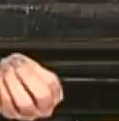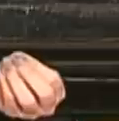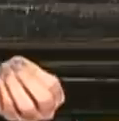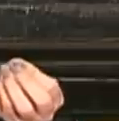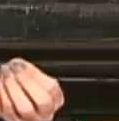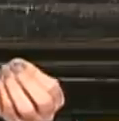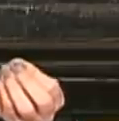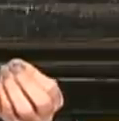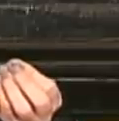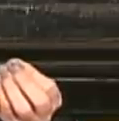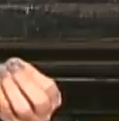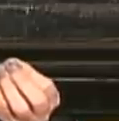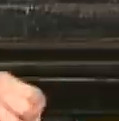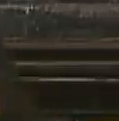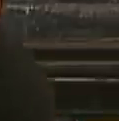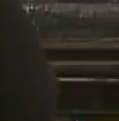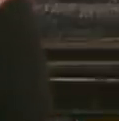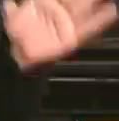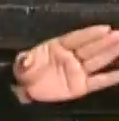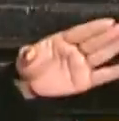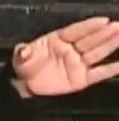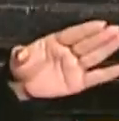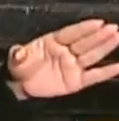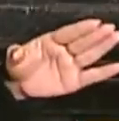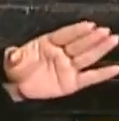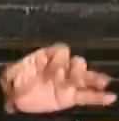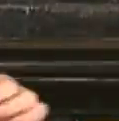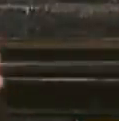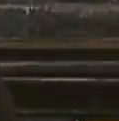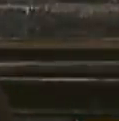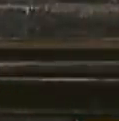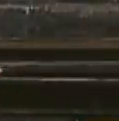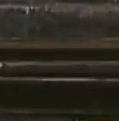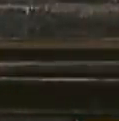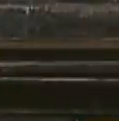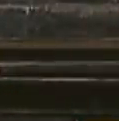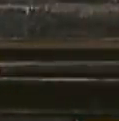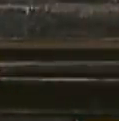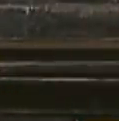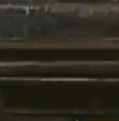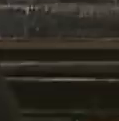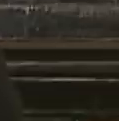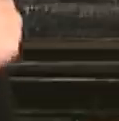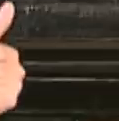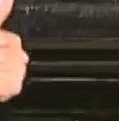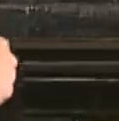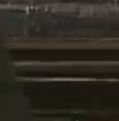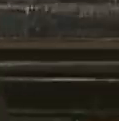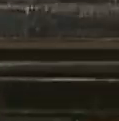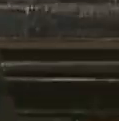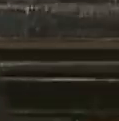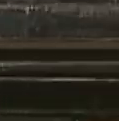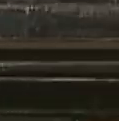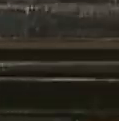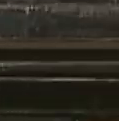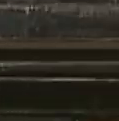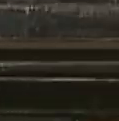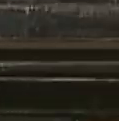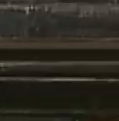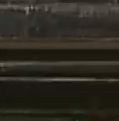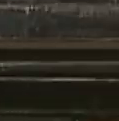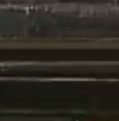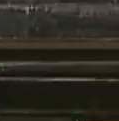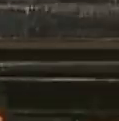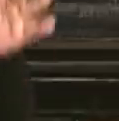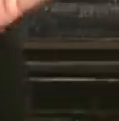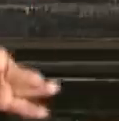incremento de casos positivos por el COVID-19. Se han aprobado recursos y la logística necesaria para potenciar la atención